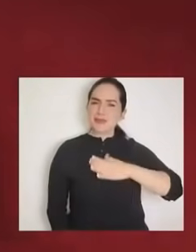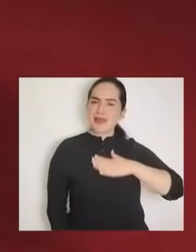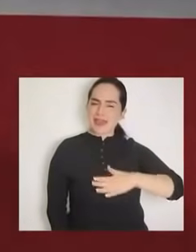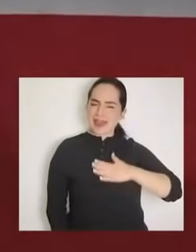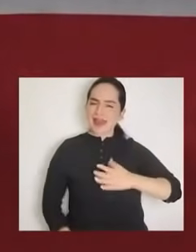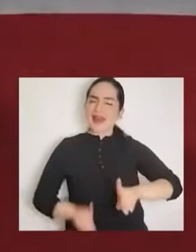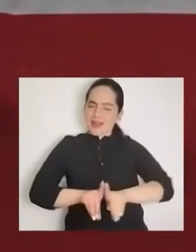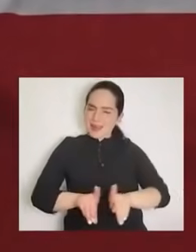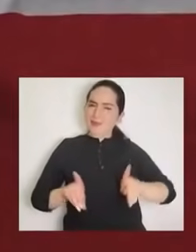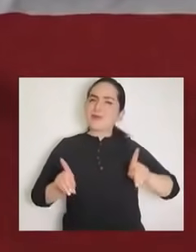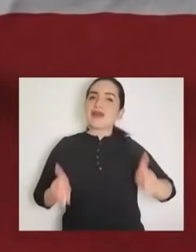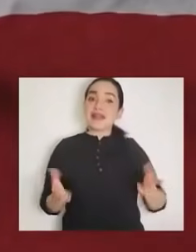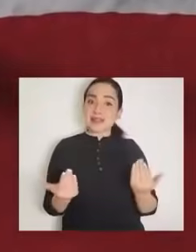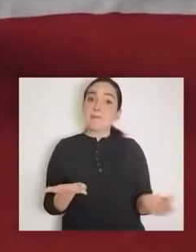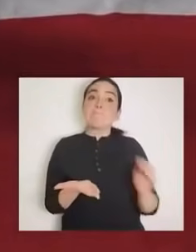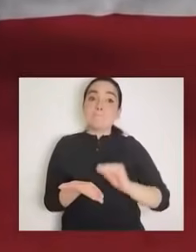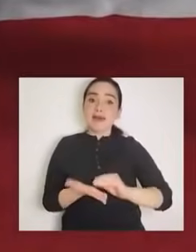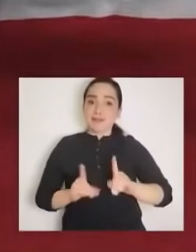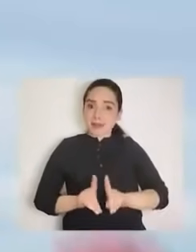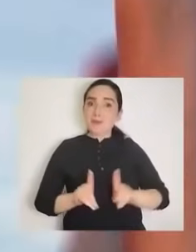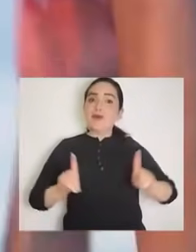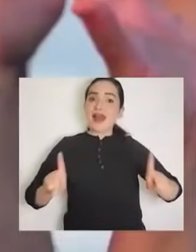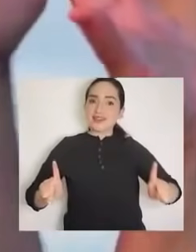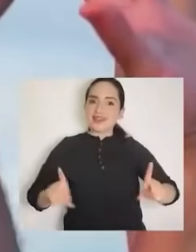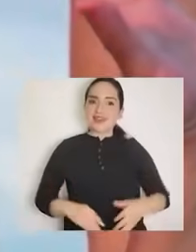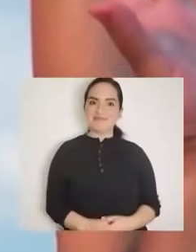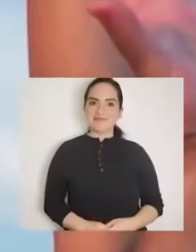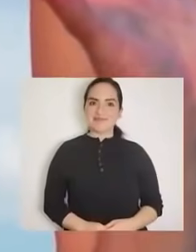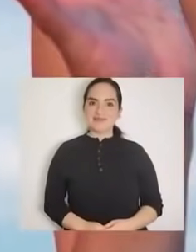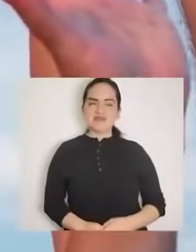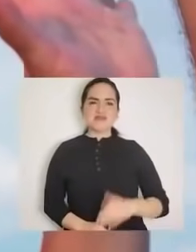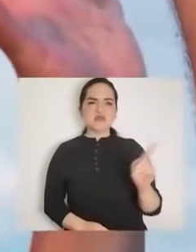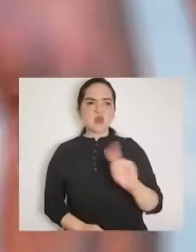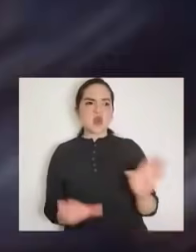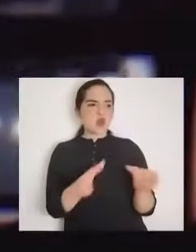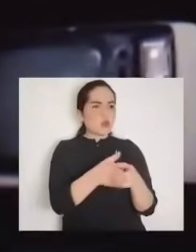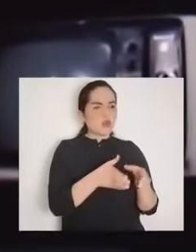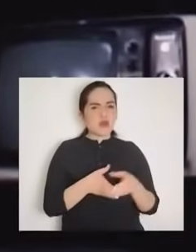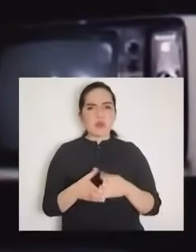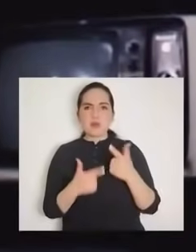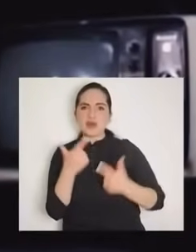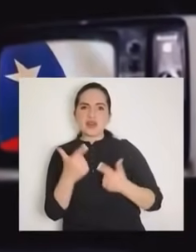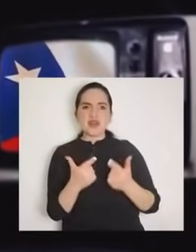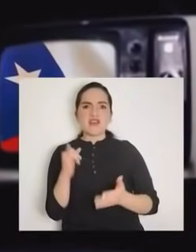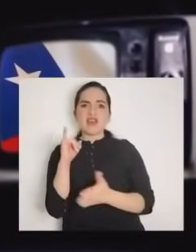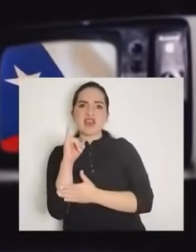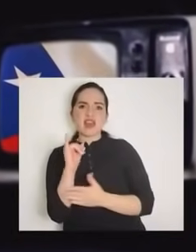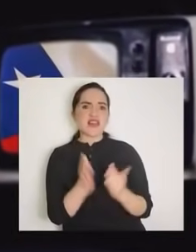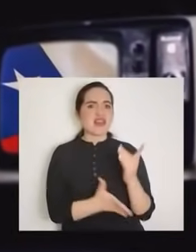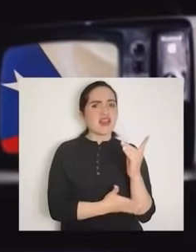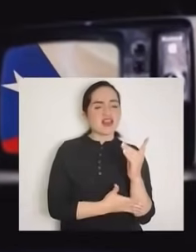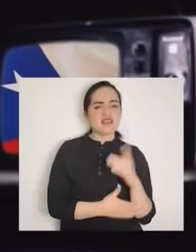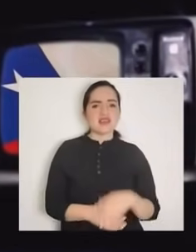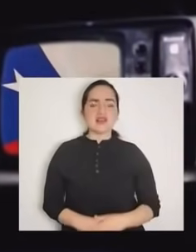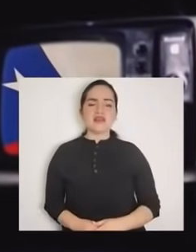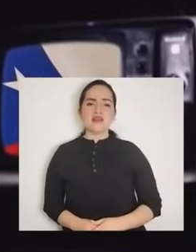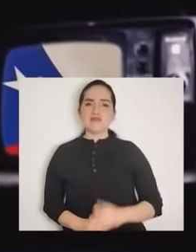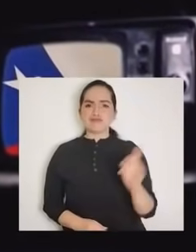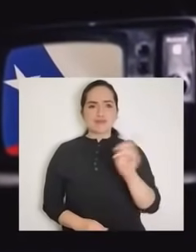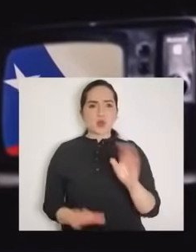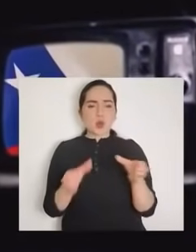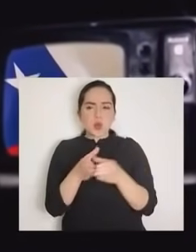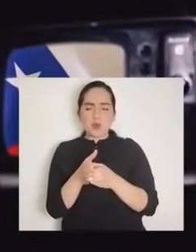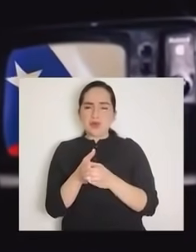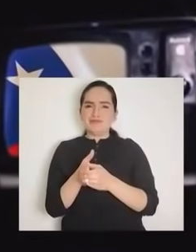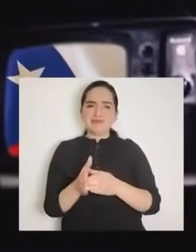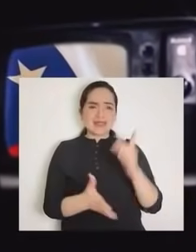en la democracia. Nosotros queremos democratizar la democracia. Necesitamos más democracia y no más guetos políticos de la